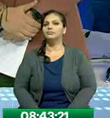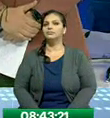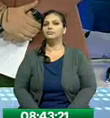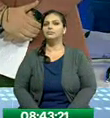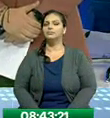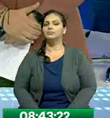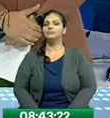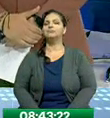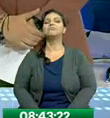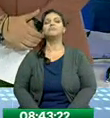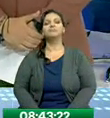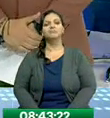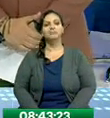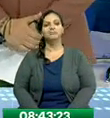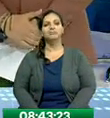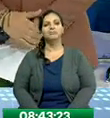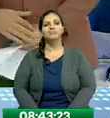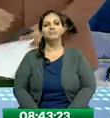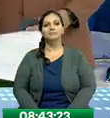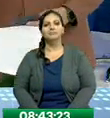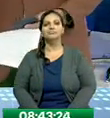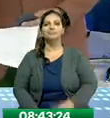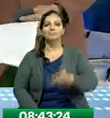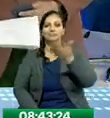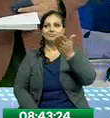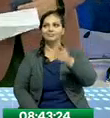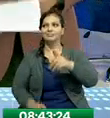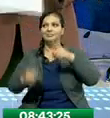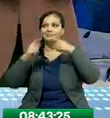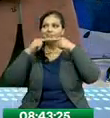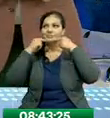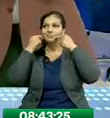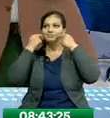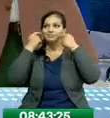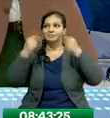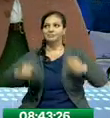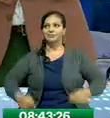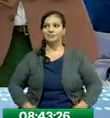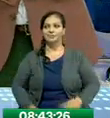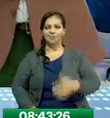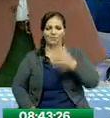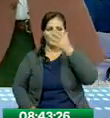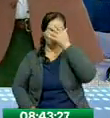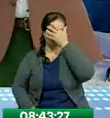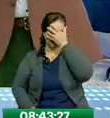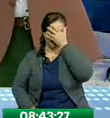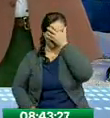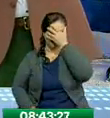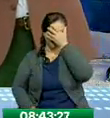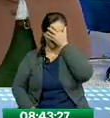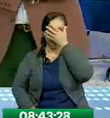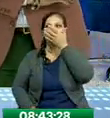muy bien ahí está todas con la alegría ay dios mío